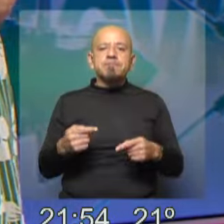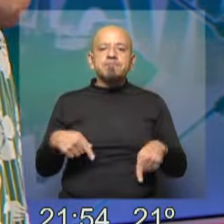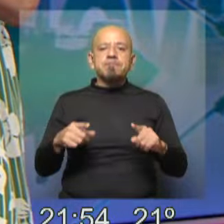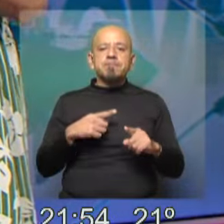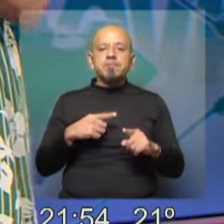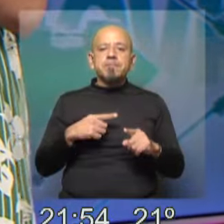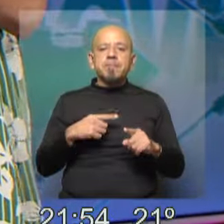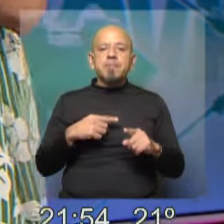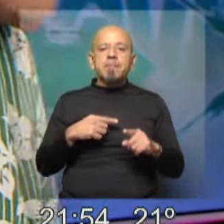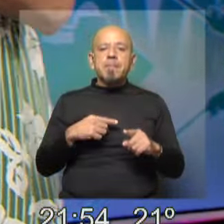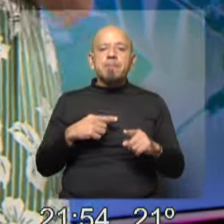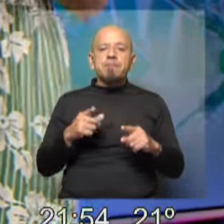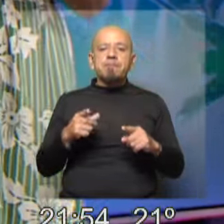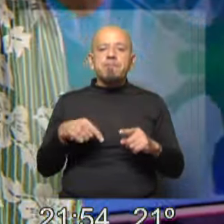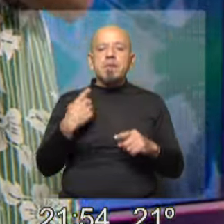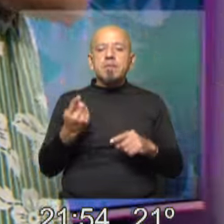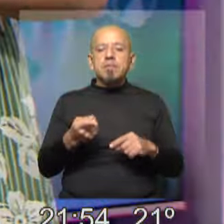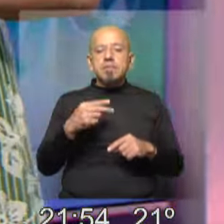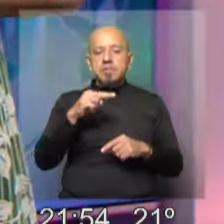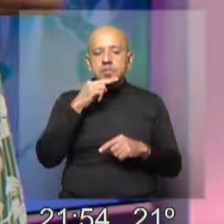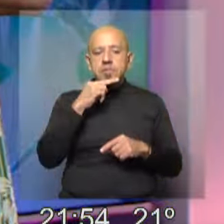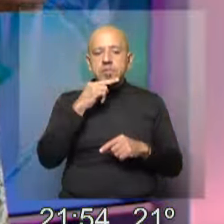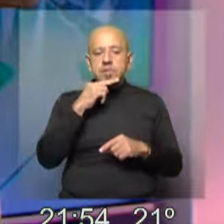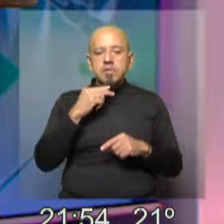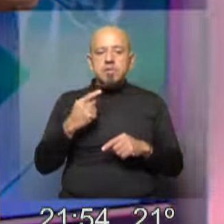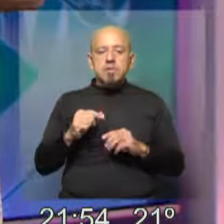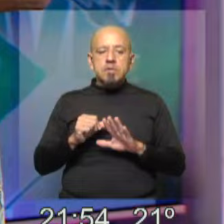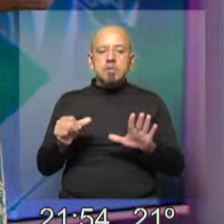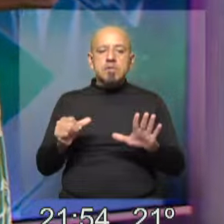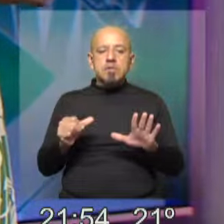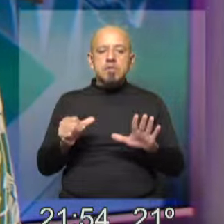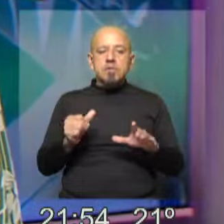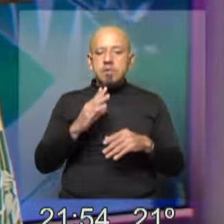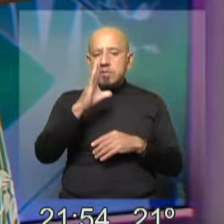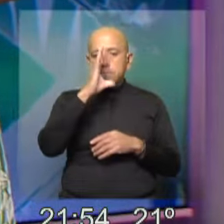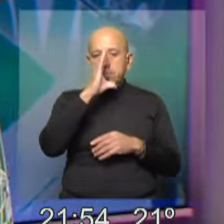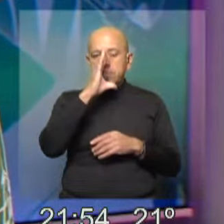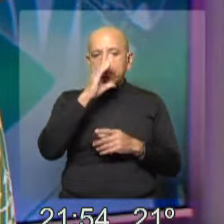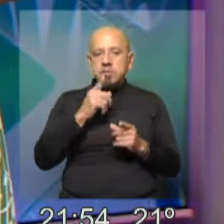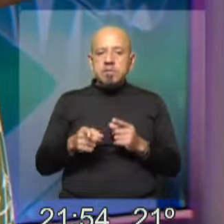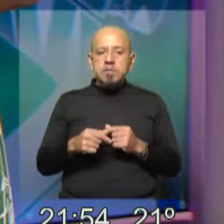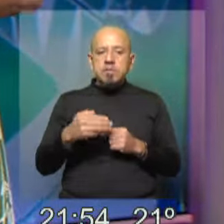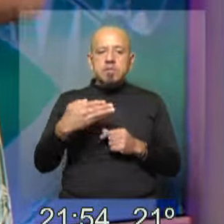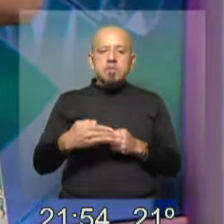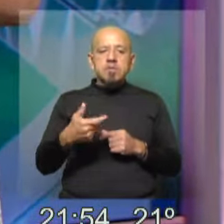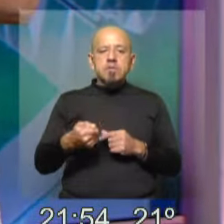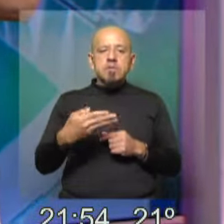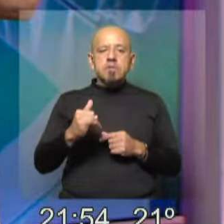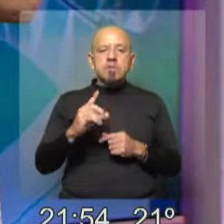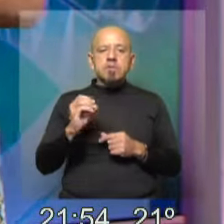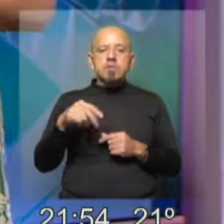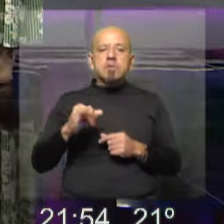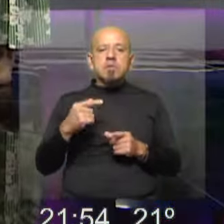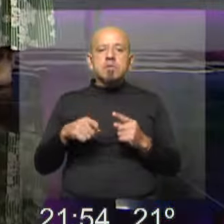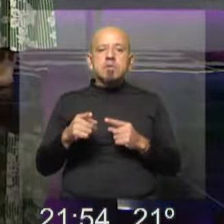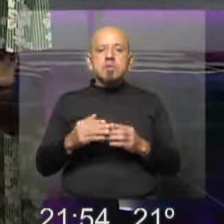Le recordamos a la gente este viernes 16 de febrero en Espacio Babilonia. Bueno, ahí en lugares.